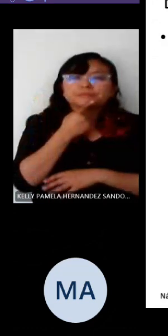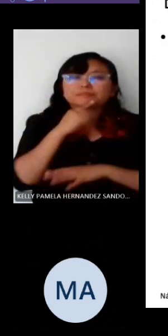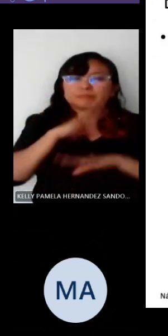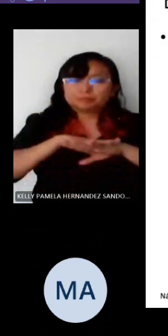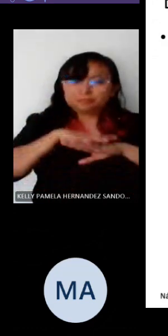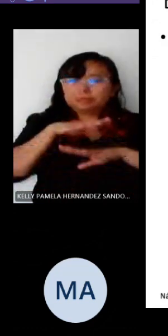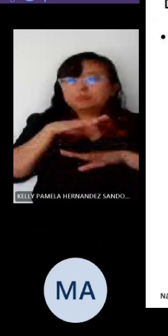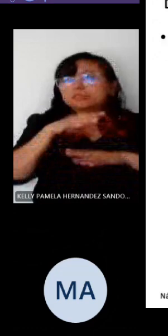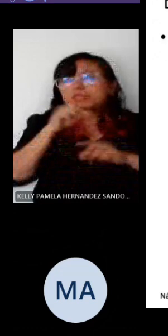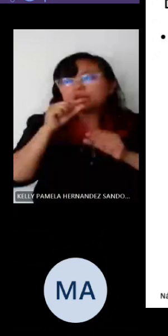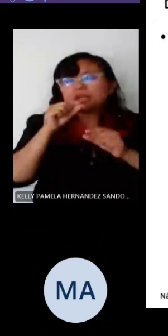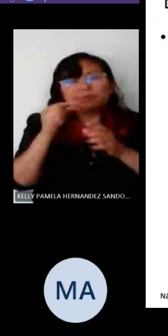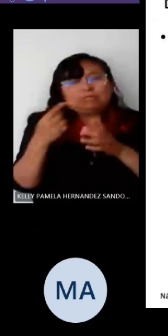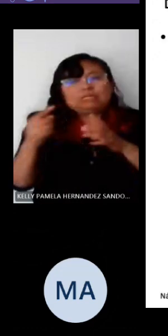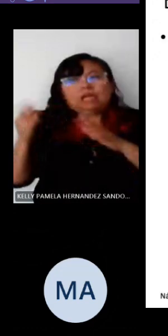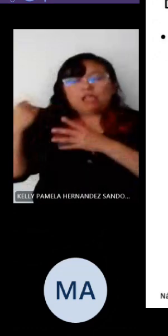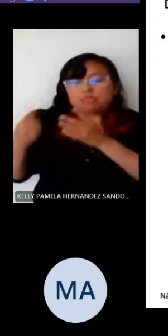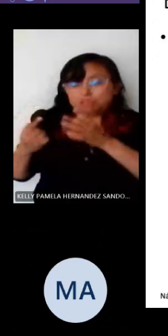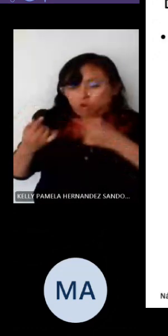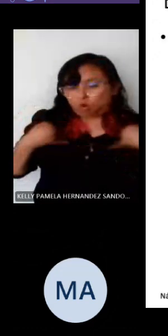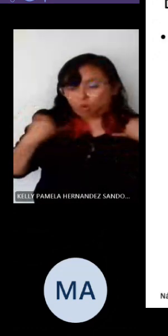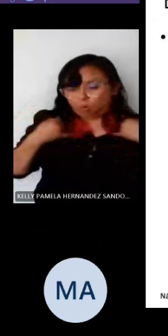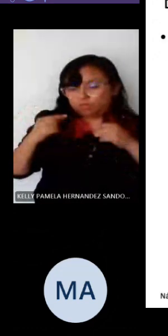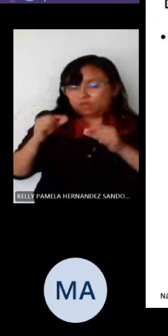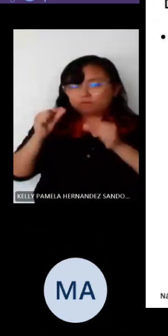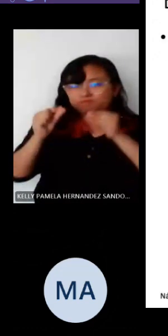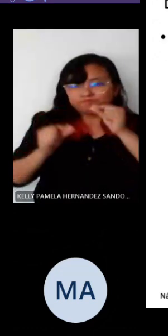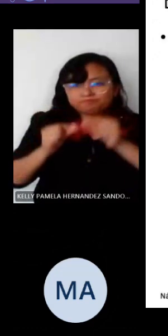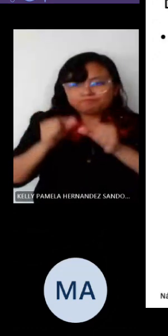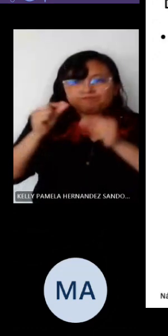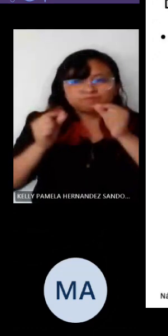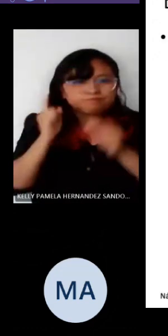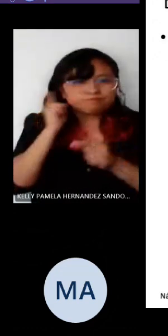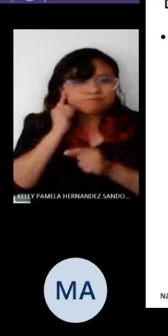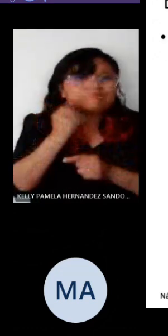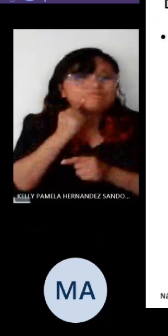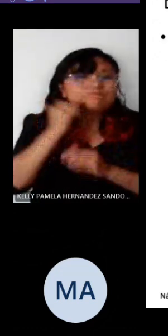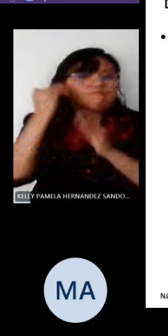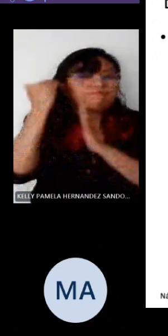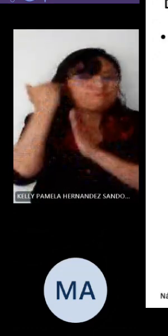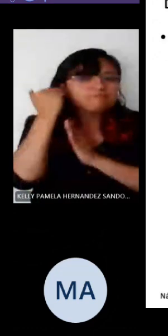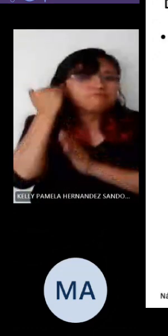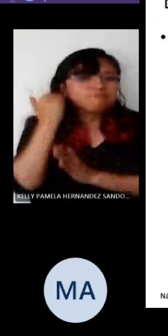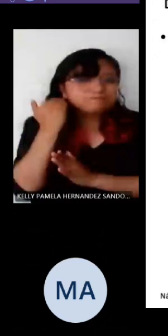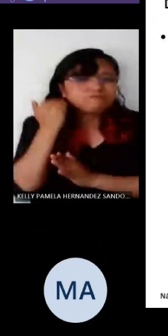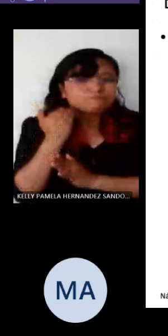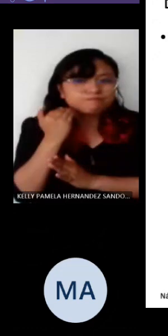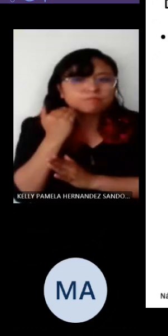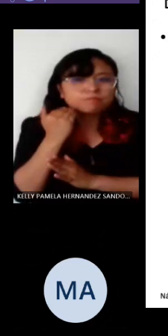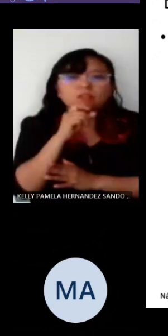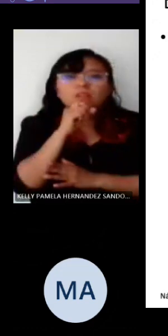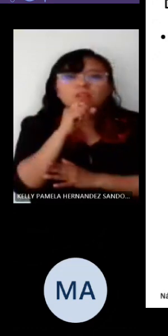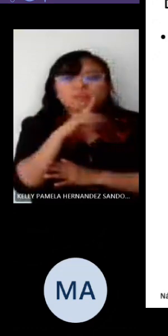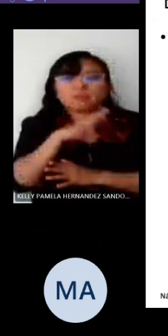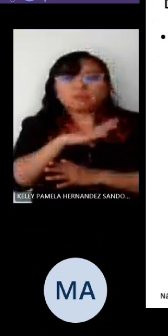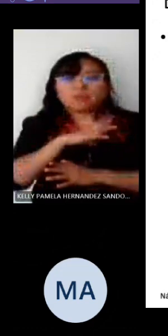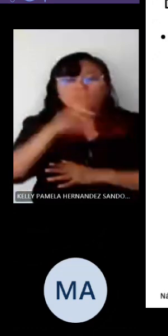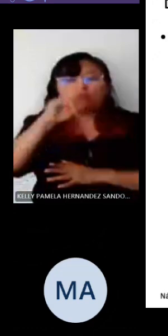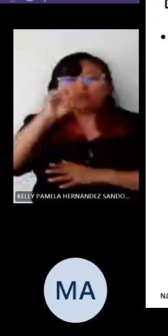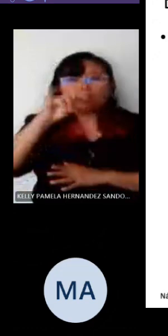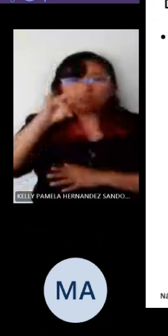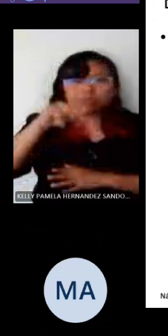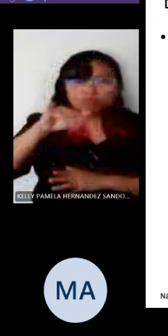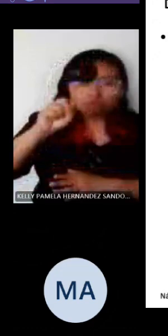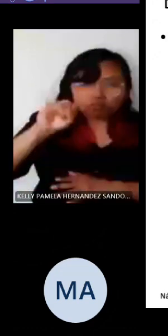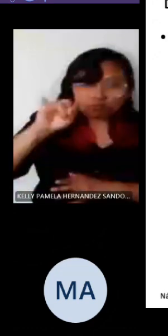es progresiva. La retinosis pigmentaria es peripuberal y tenemos una disfunción vestibular que puede llegar a ser